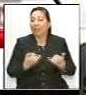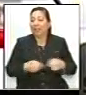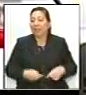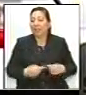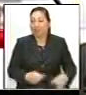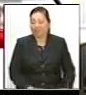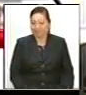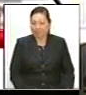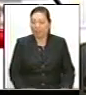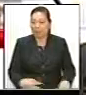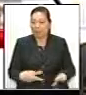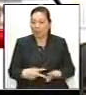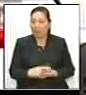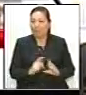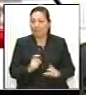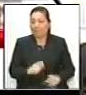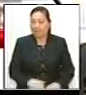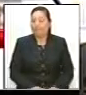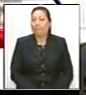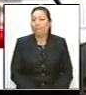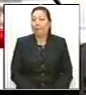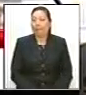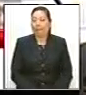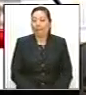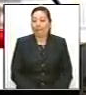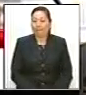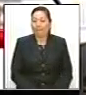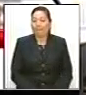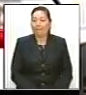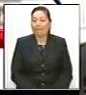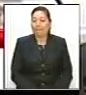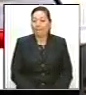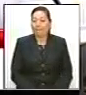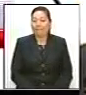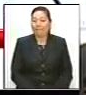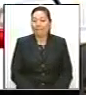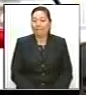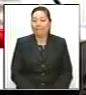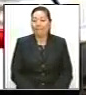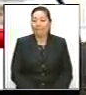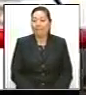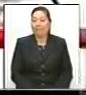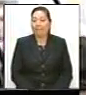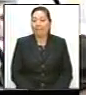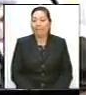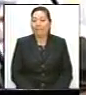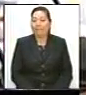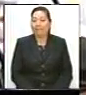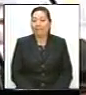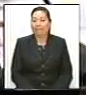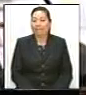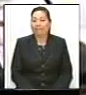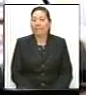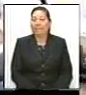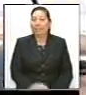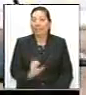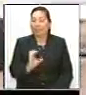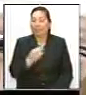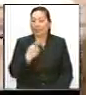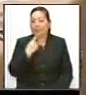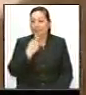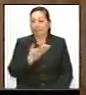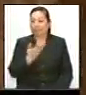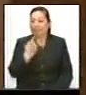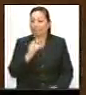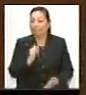debate. Le doy una interrupción a la congresista Arauz, presidente. Congresista Arauz, señorita. Gracias, presidente, y a través de la congresista Choquehuanca.